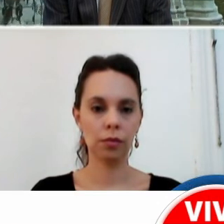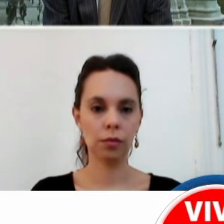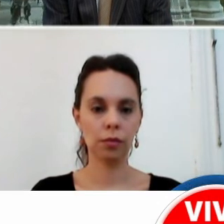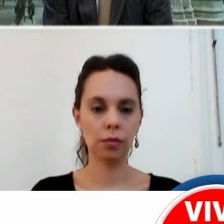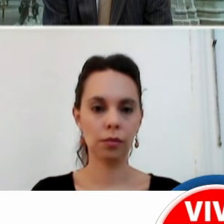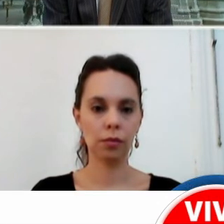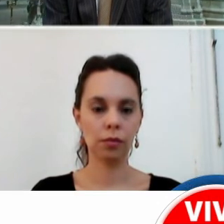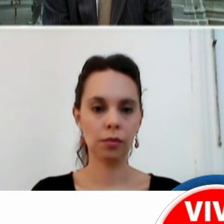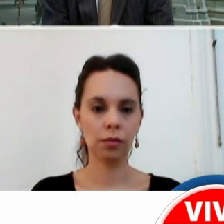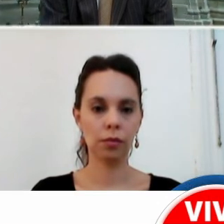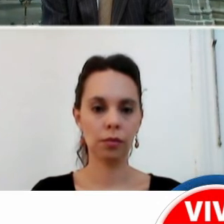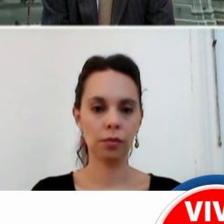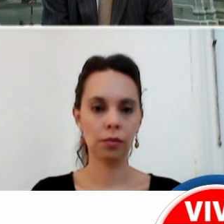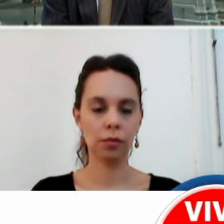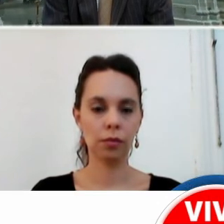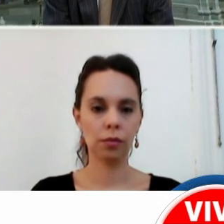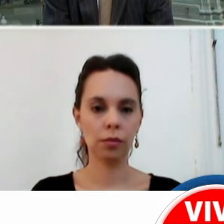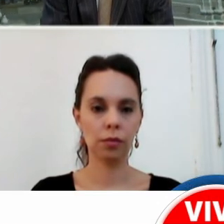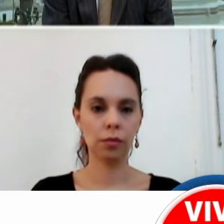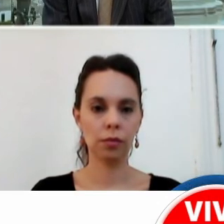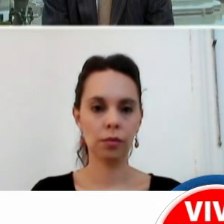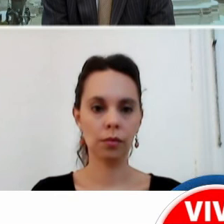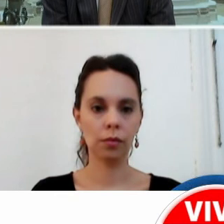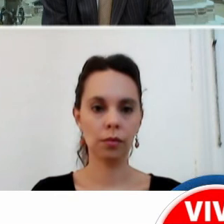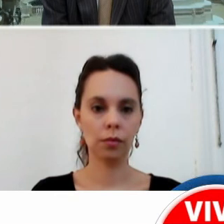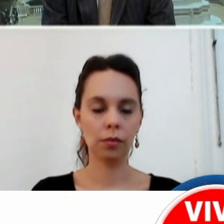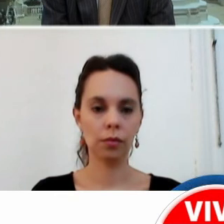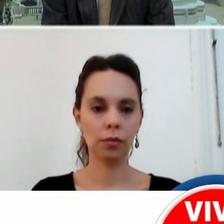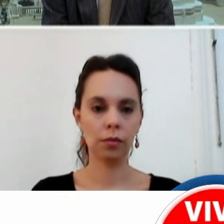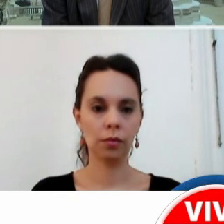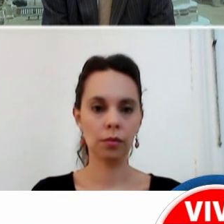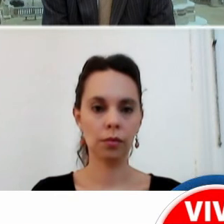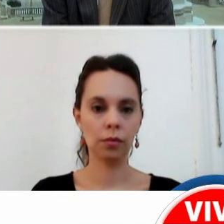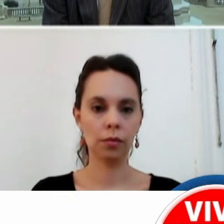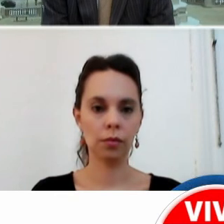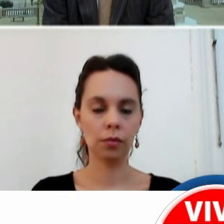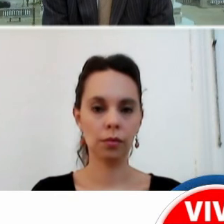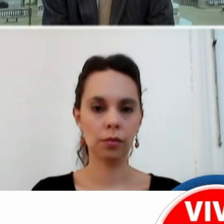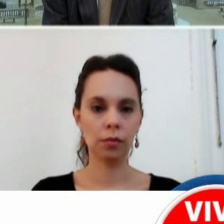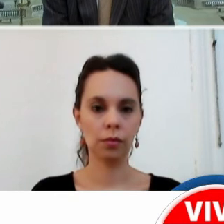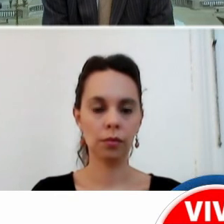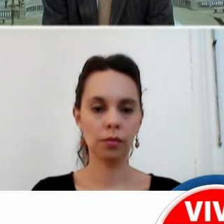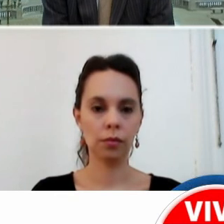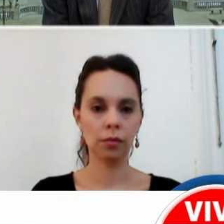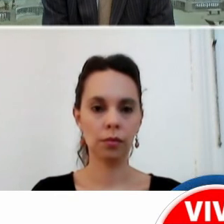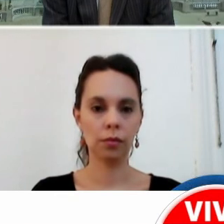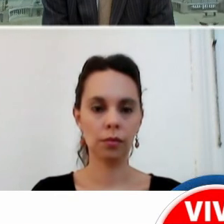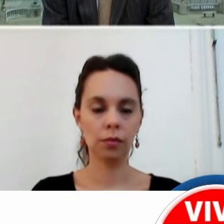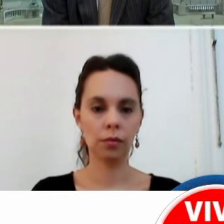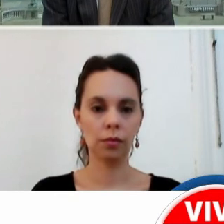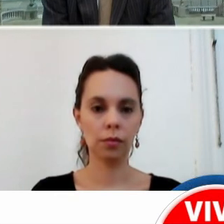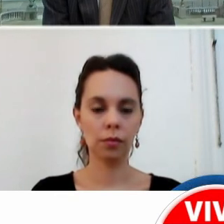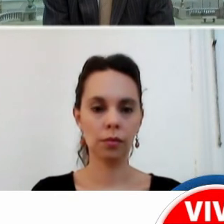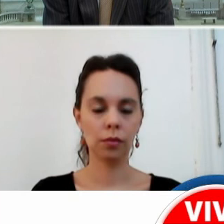recuperando su senda de crecimiento y que vaya resolviendo todo lo que hay pendiente con el desempleo, con la